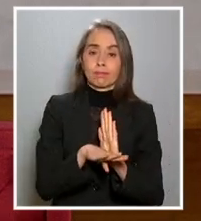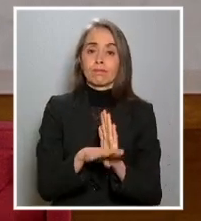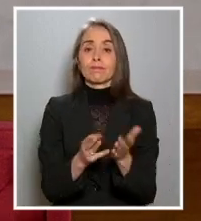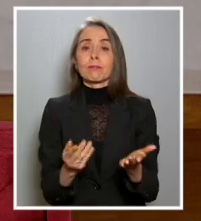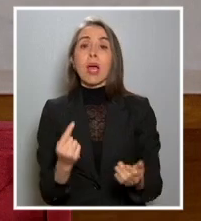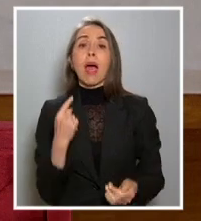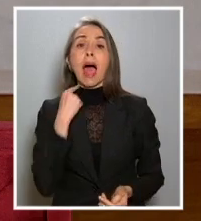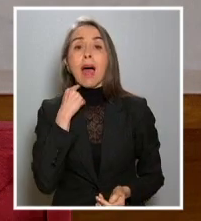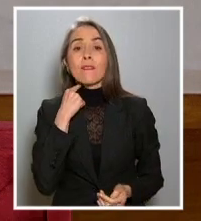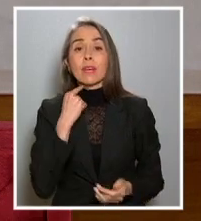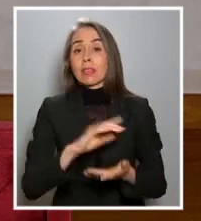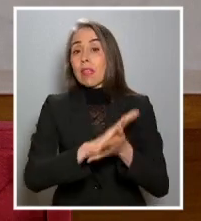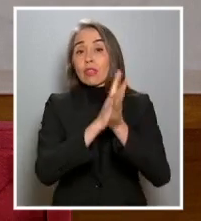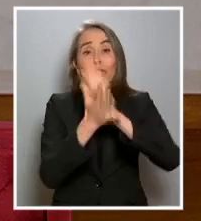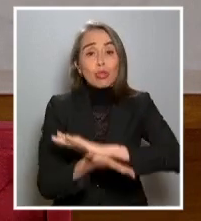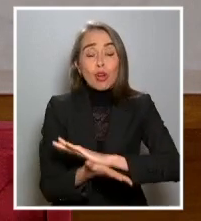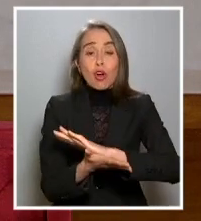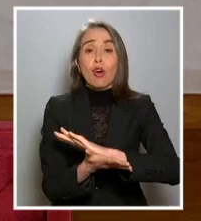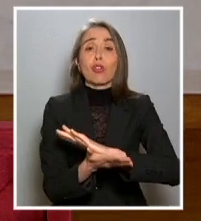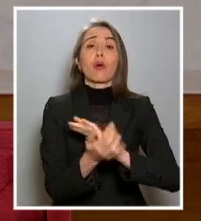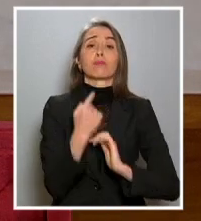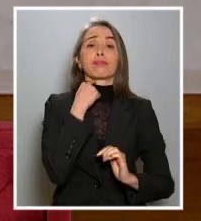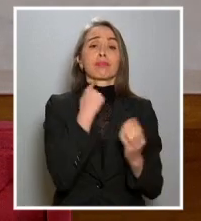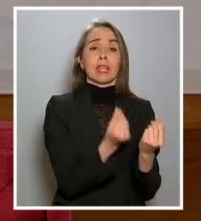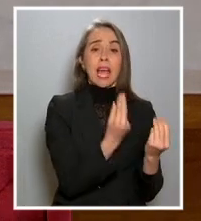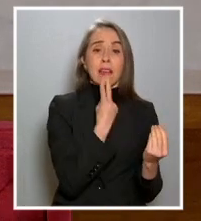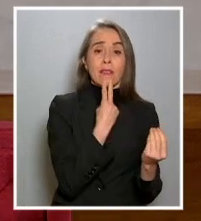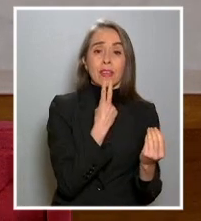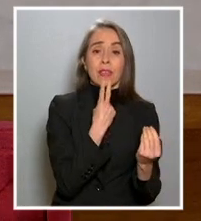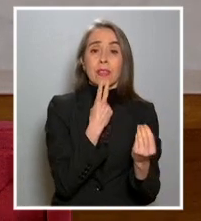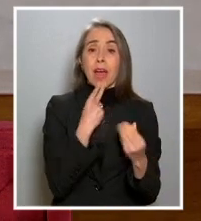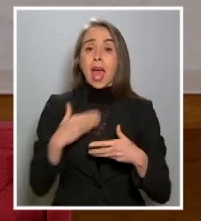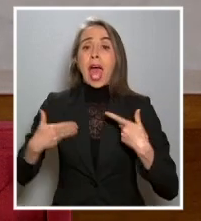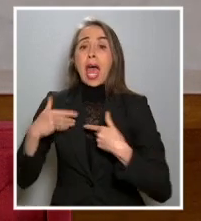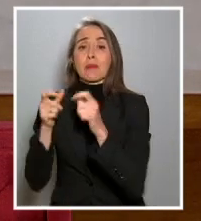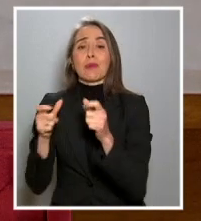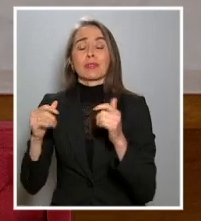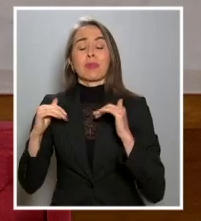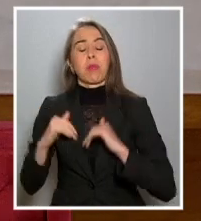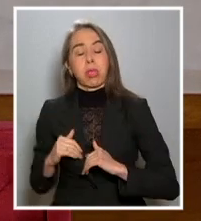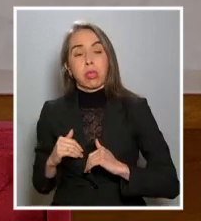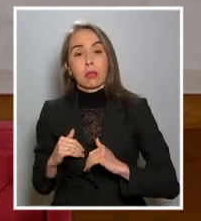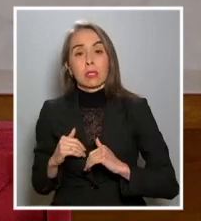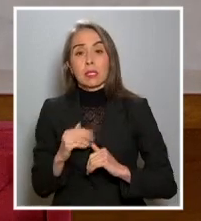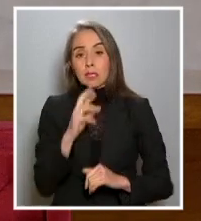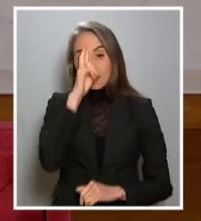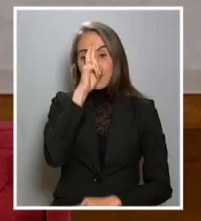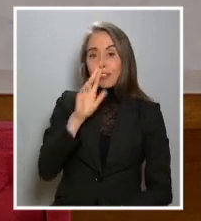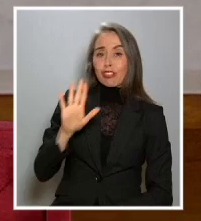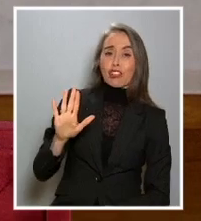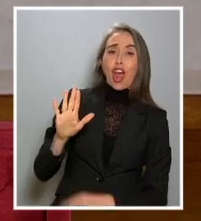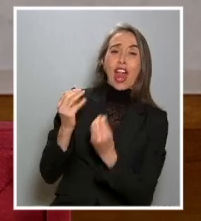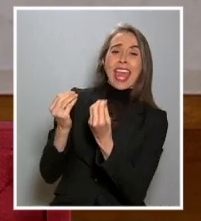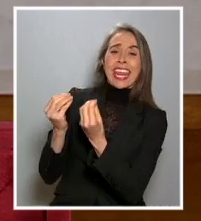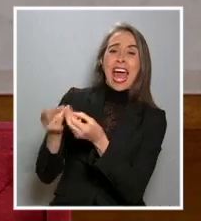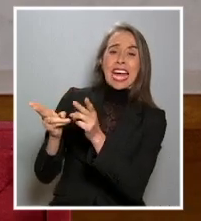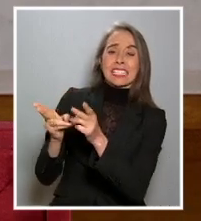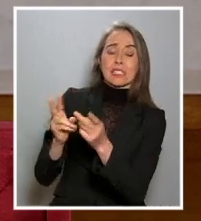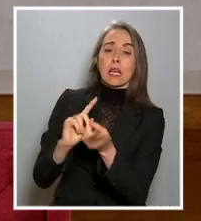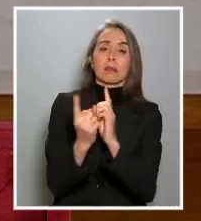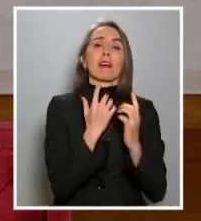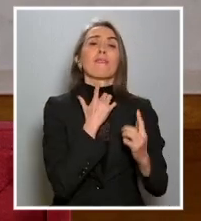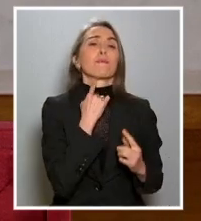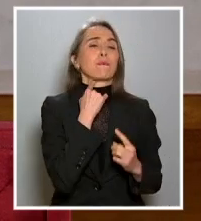afecta todo, desde la calidad de vida al ánimo de las personas, desde la tolerancia a las frustraciones a la